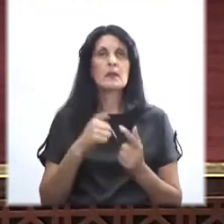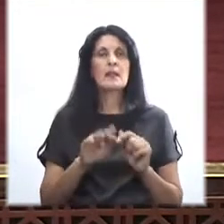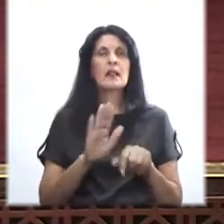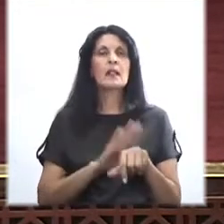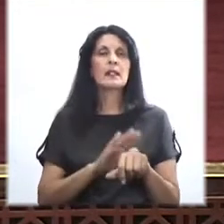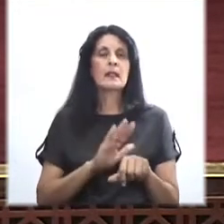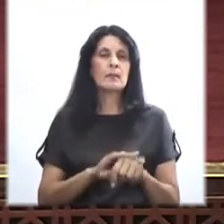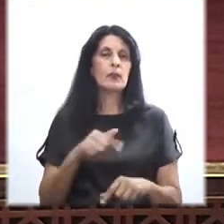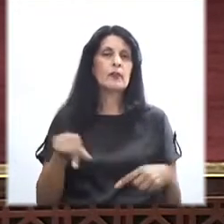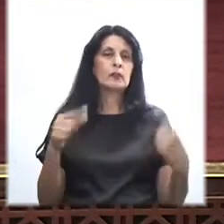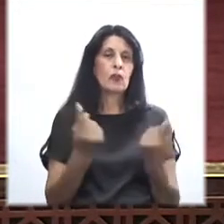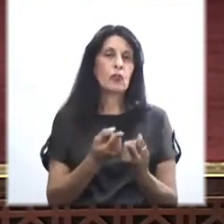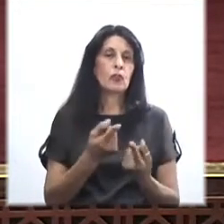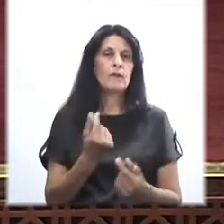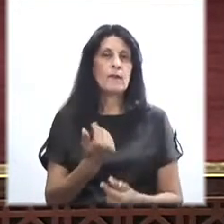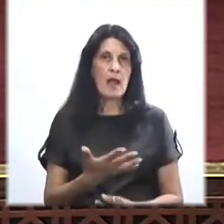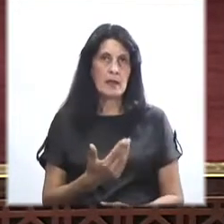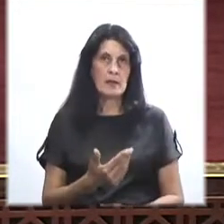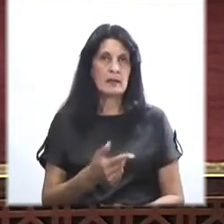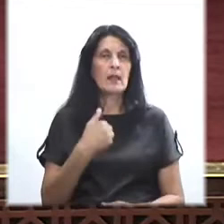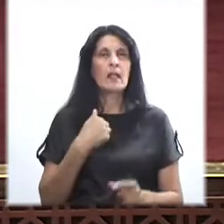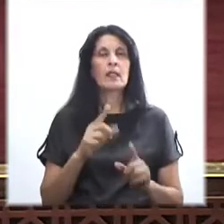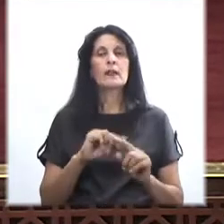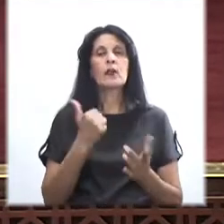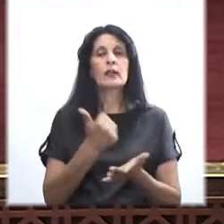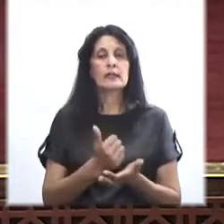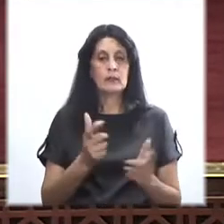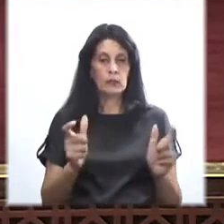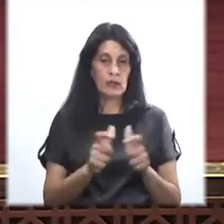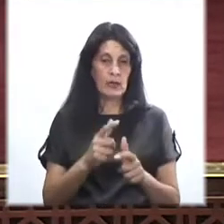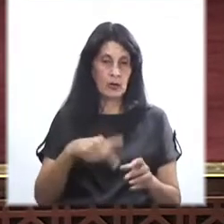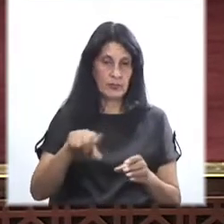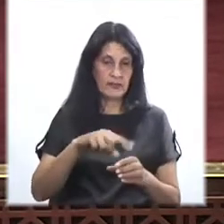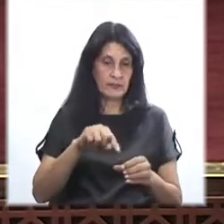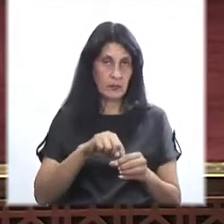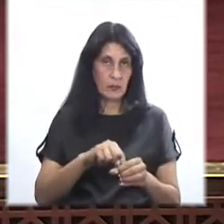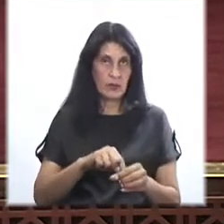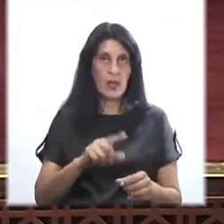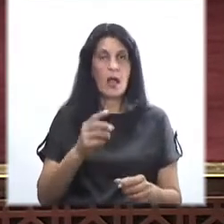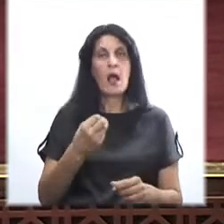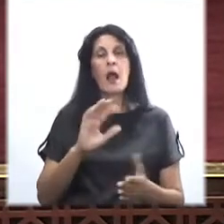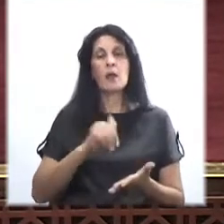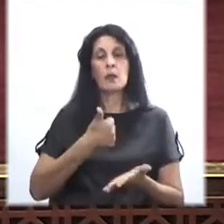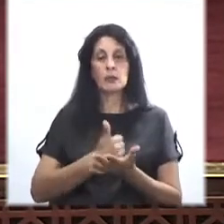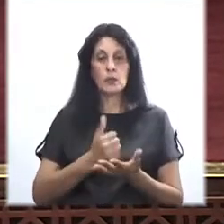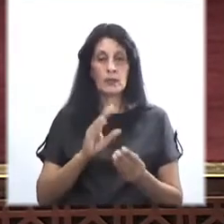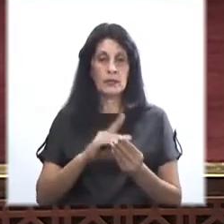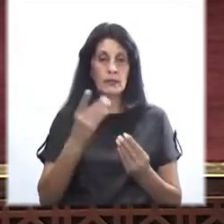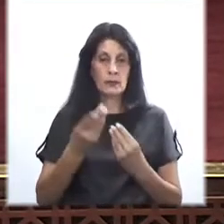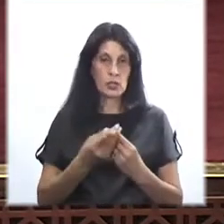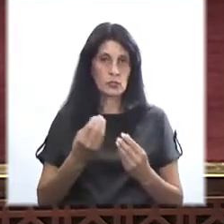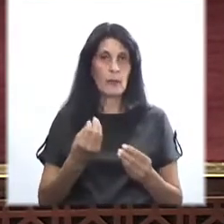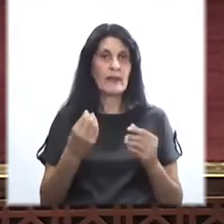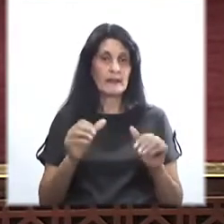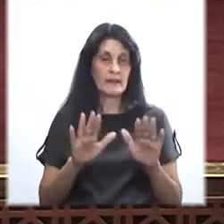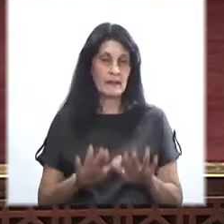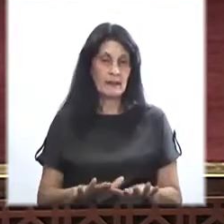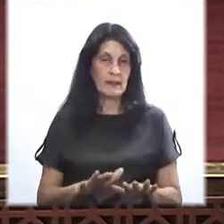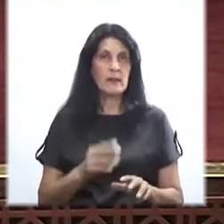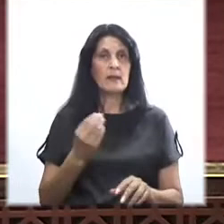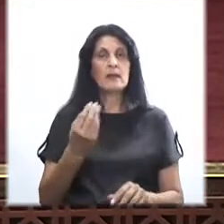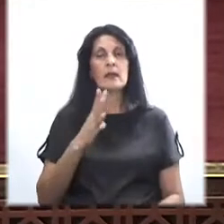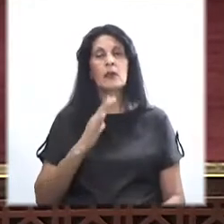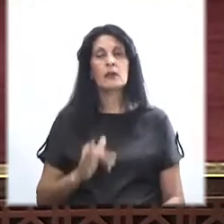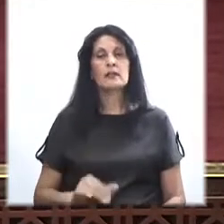todos vale. De los que estamos en la comisión, a los que estudiaron el proyecto para crearlo y a los que han tenido